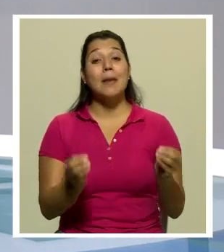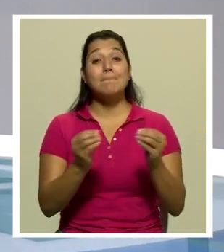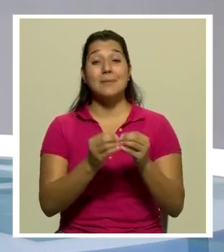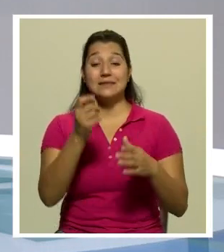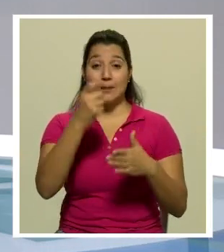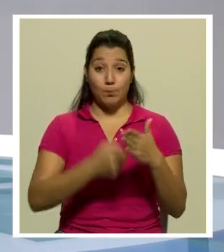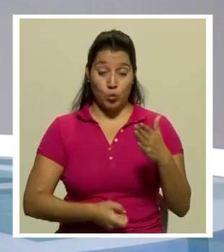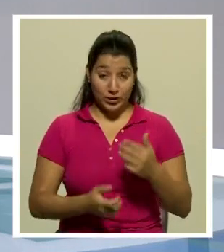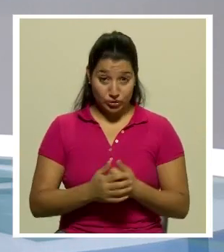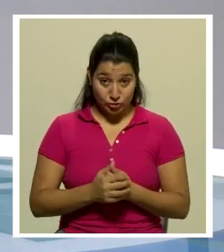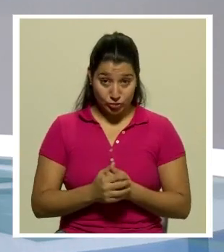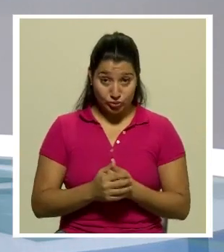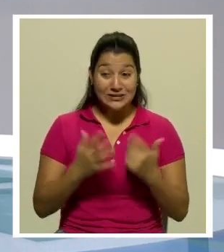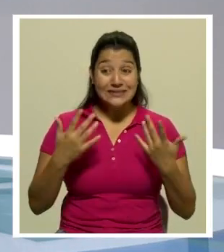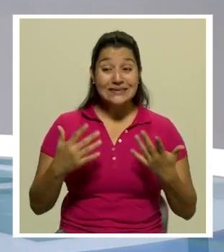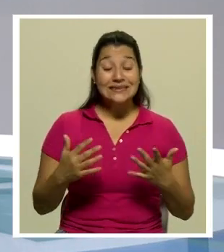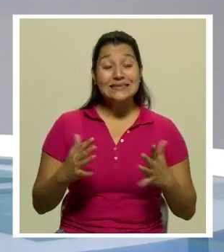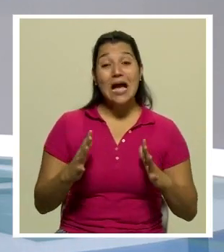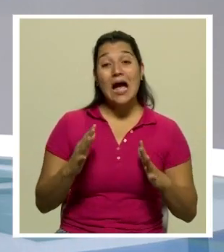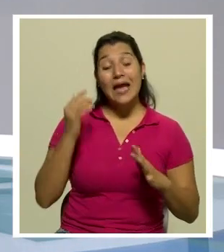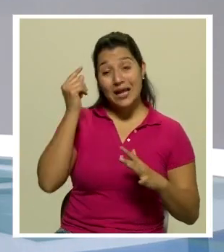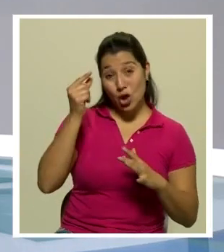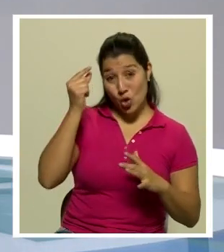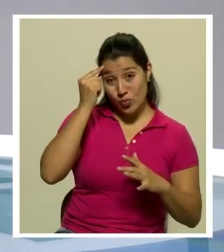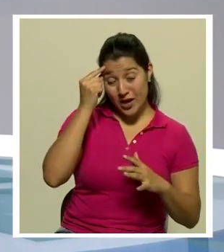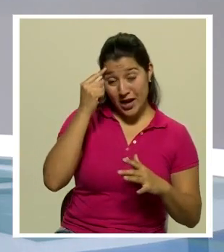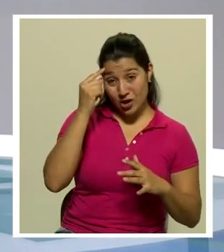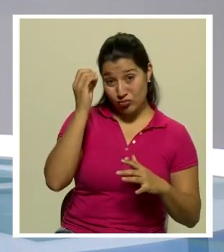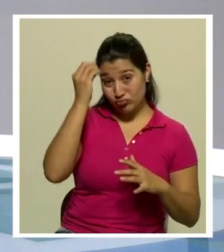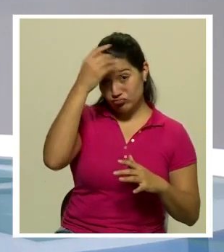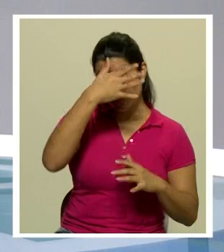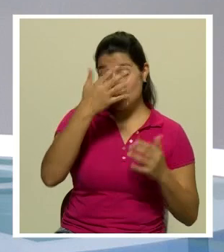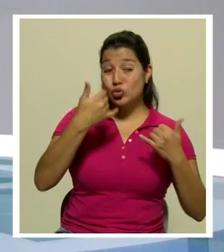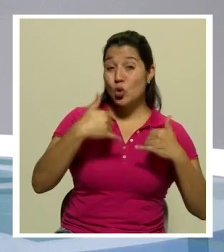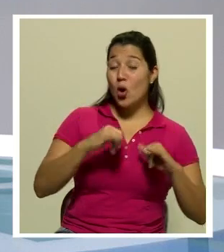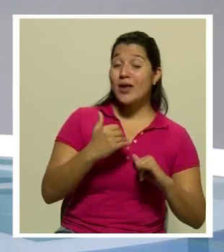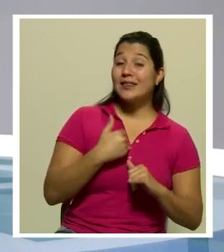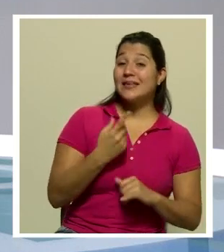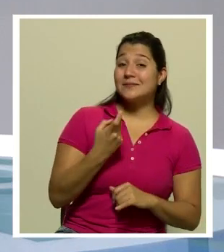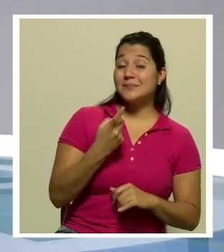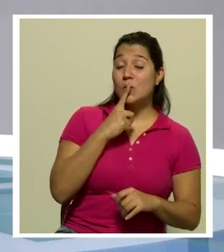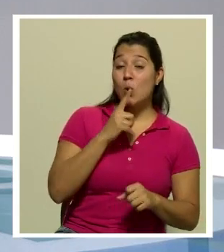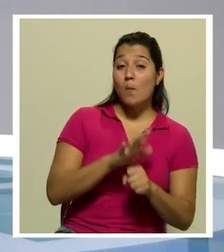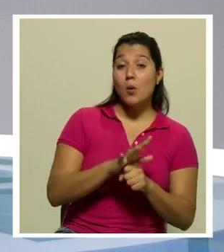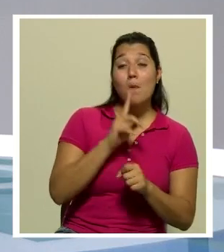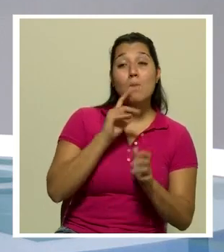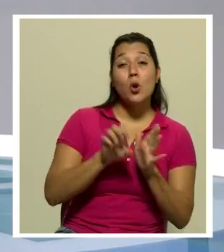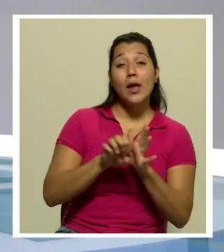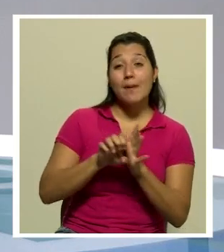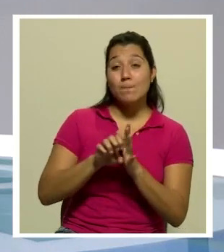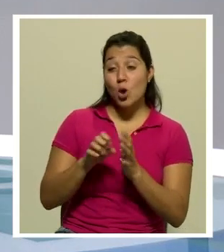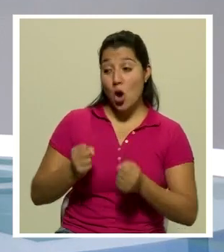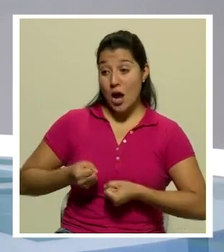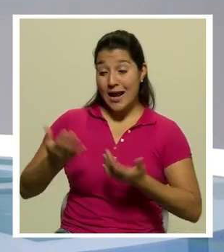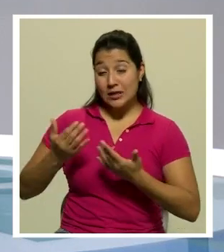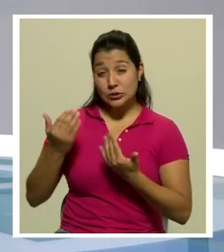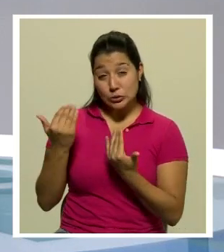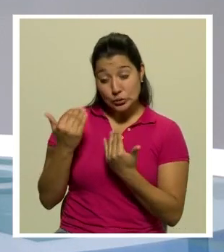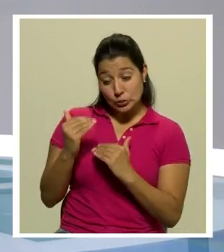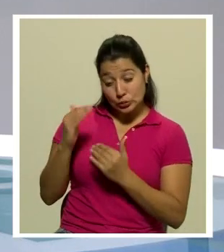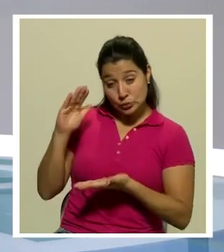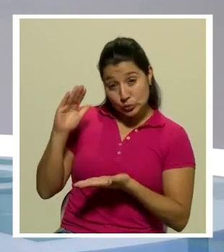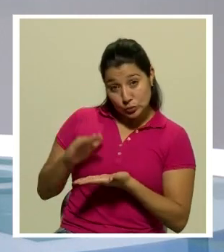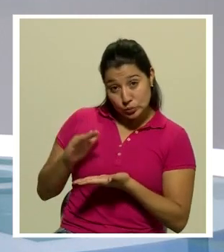La administración Alvarado aún tiene pendiente compromisos como rebajar el gasto público y aumentar